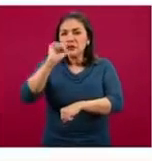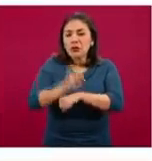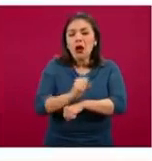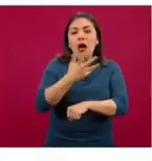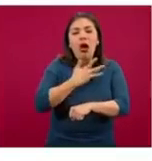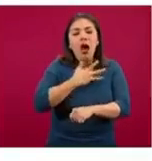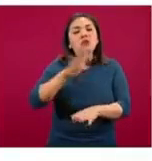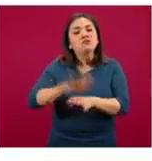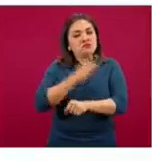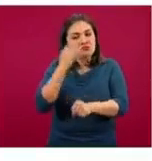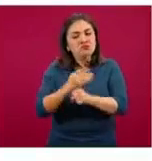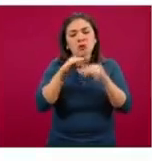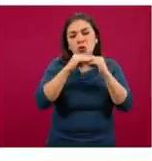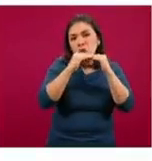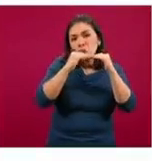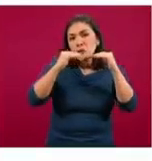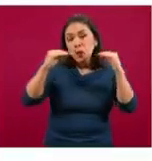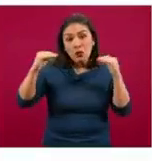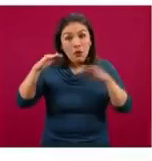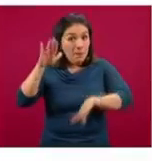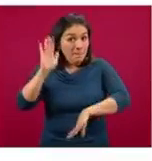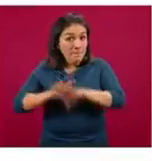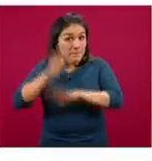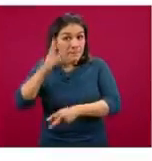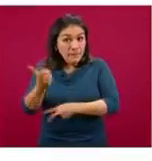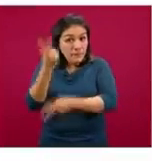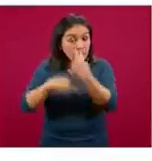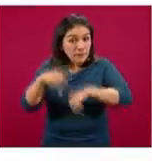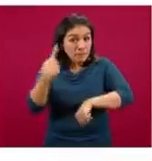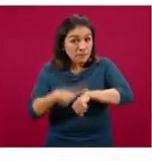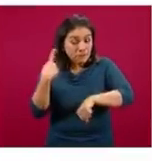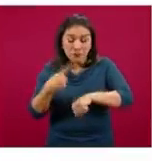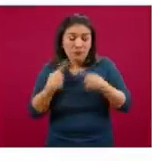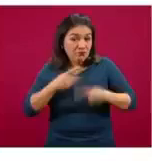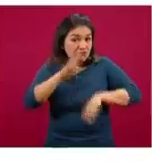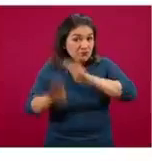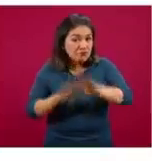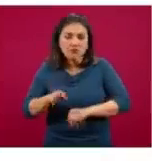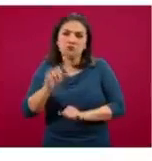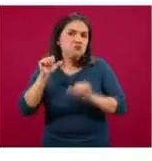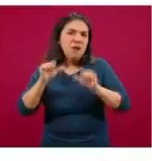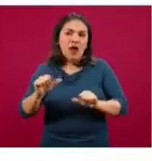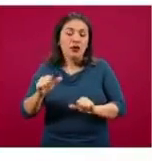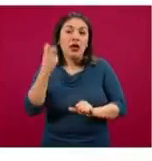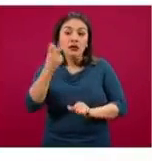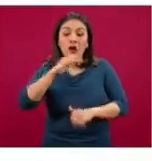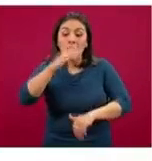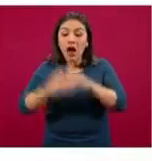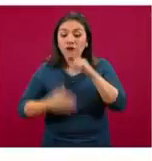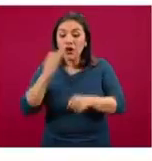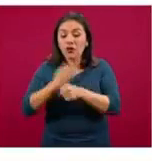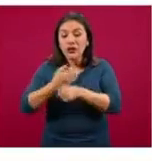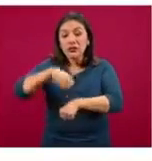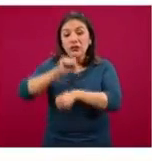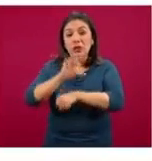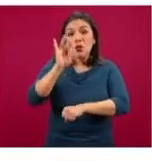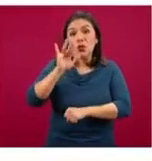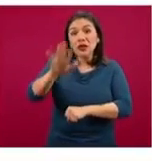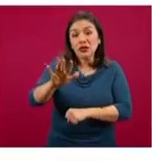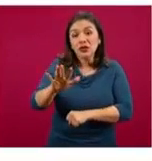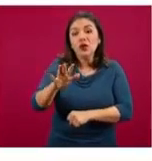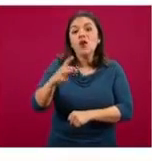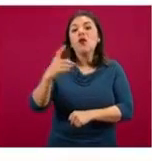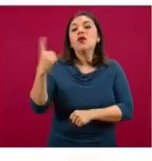una estabilidad, no continuó incrementándose la mortalidad. Y para fines de la semana 45, en